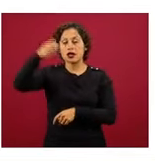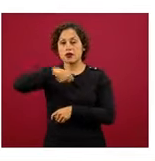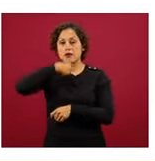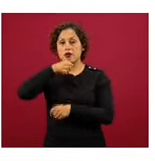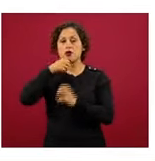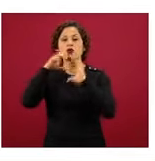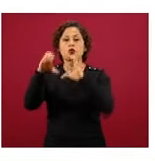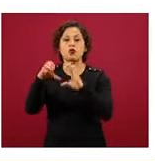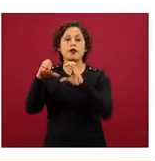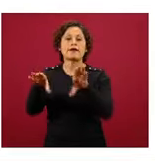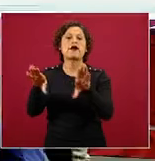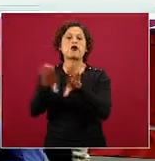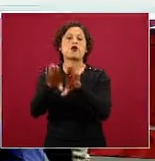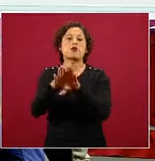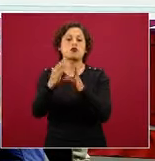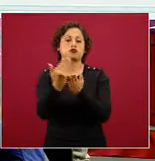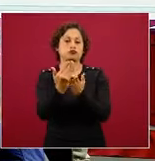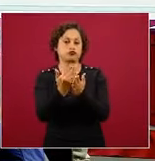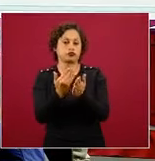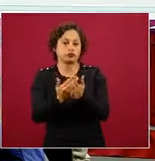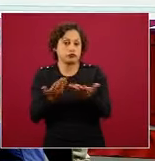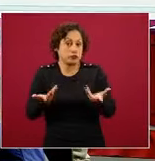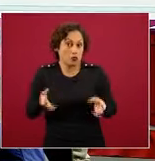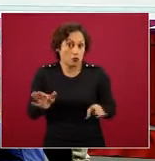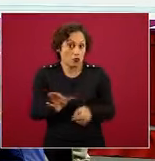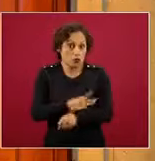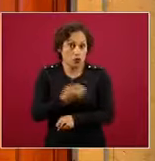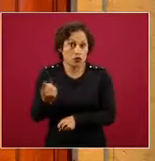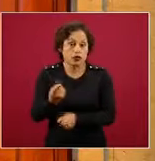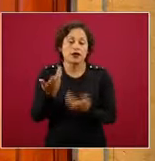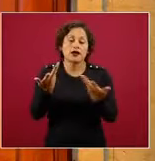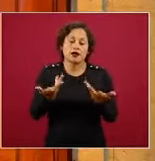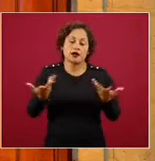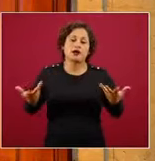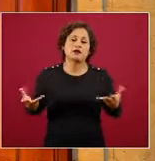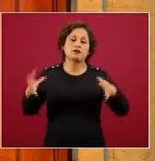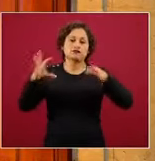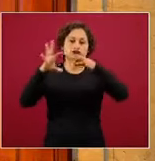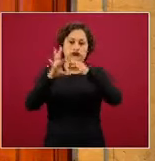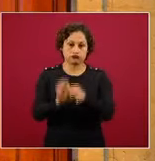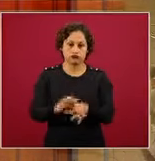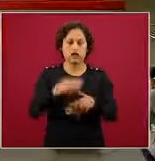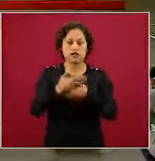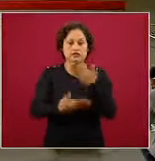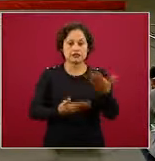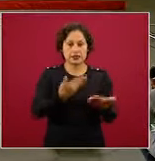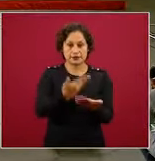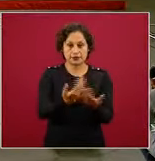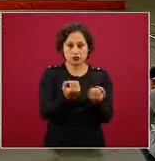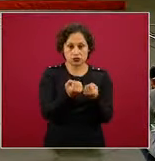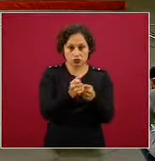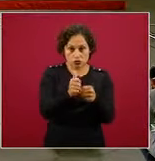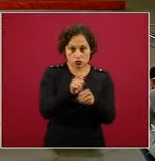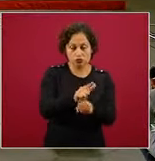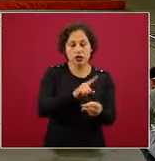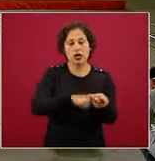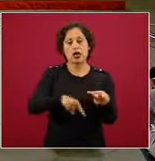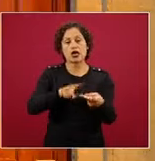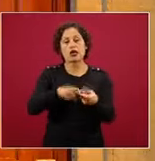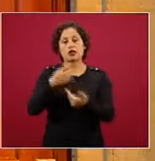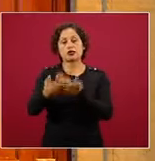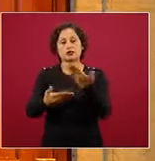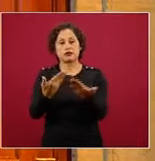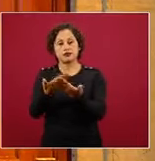refiere a la vinculación entre los servicios sociales, los servicios médicos, tiene mucho que ver con los cuidados de largo